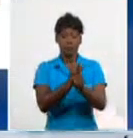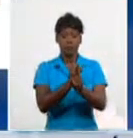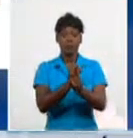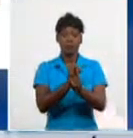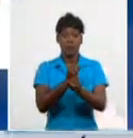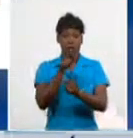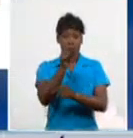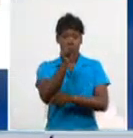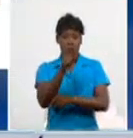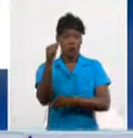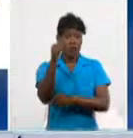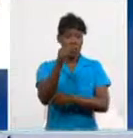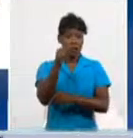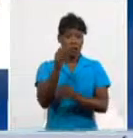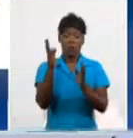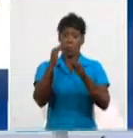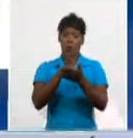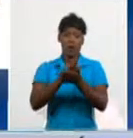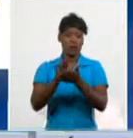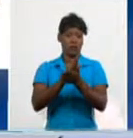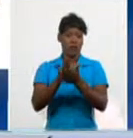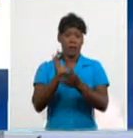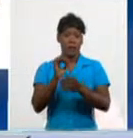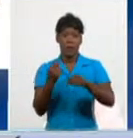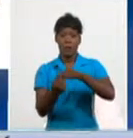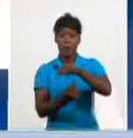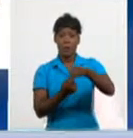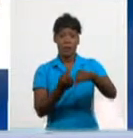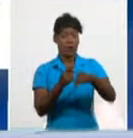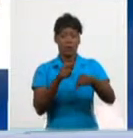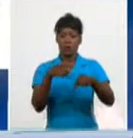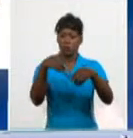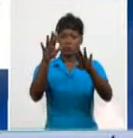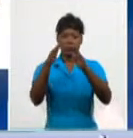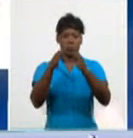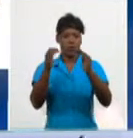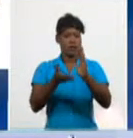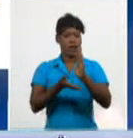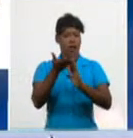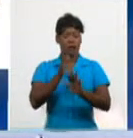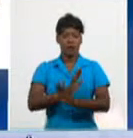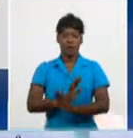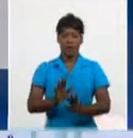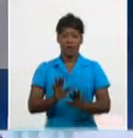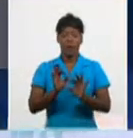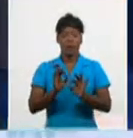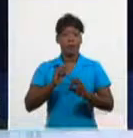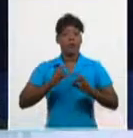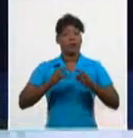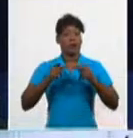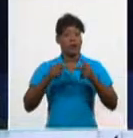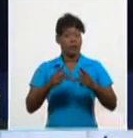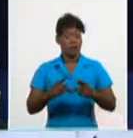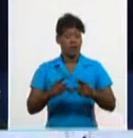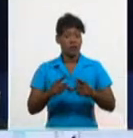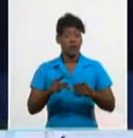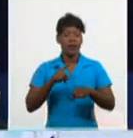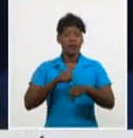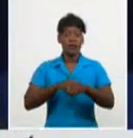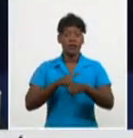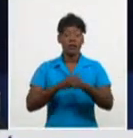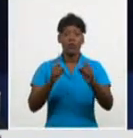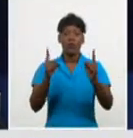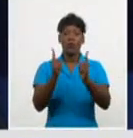negativa, pues también no hay razón para mantenerlos ingresados. Por eso reitero, se acorta el tiempo